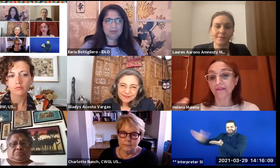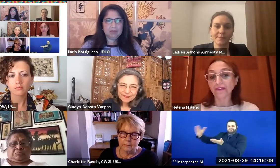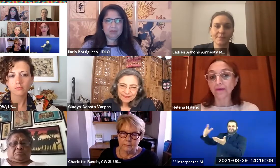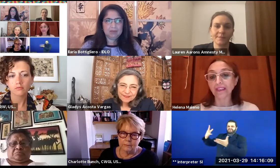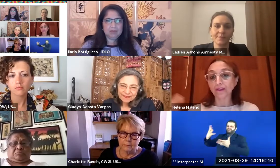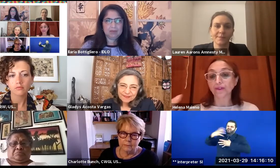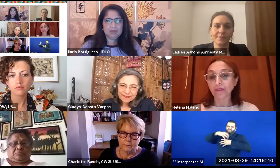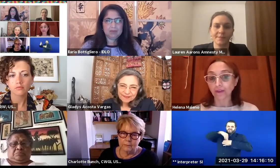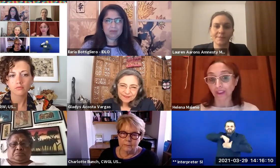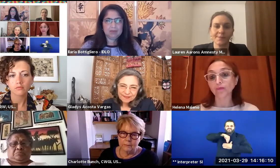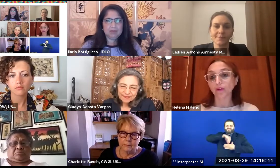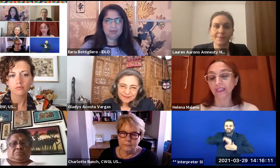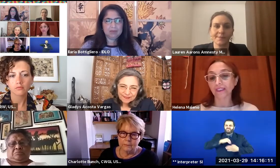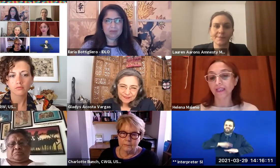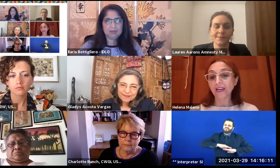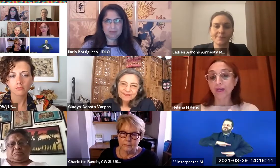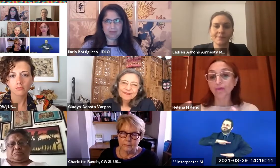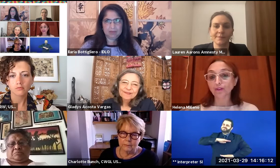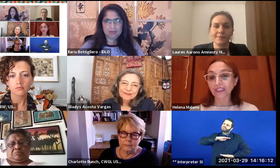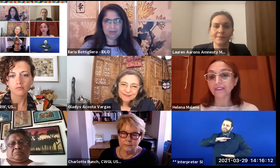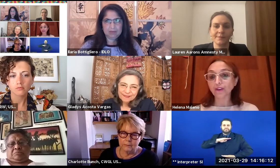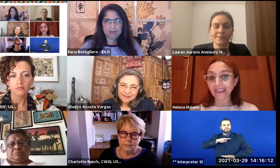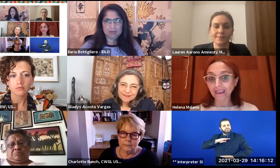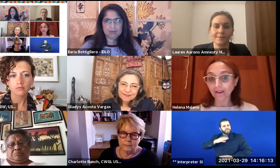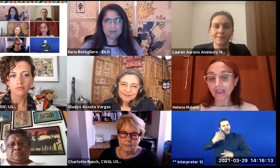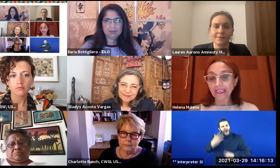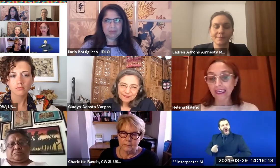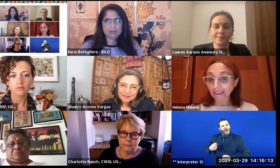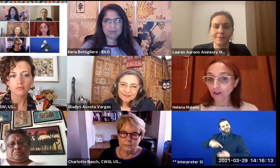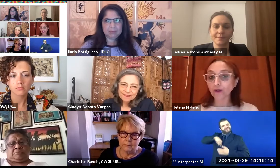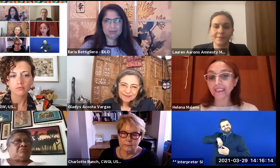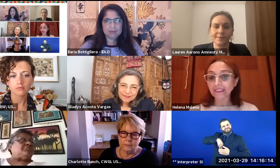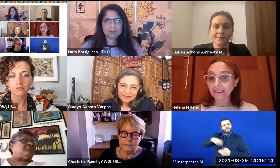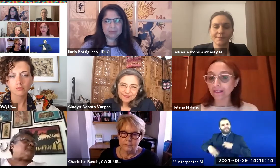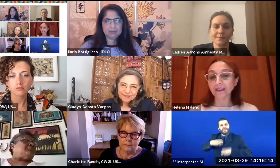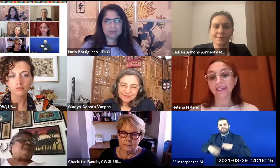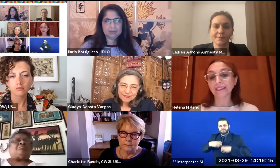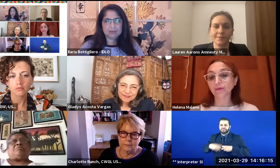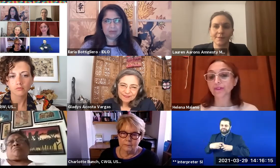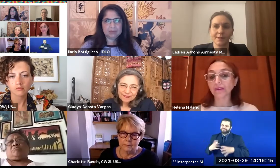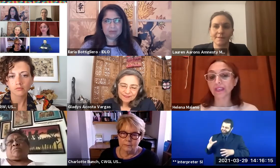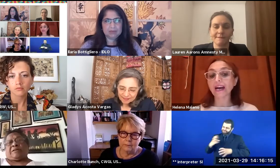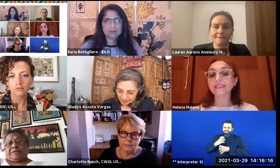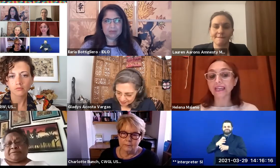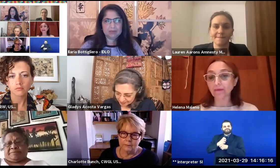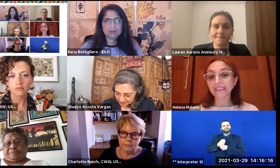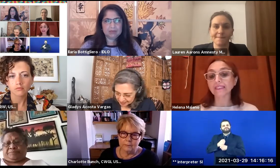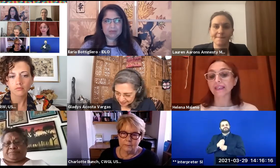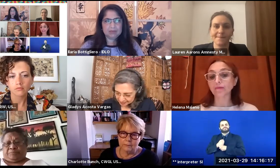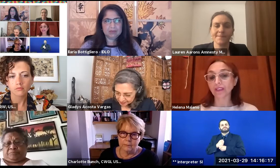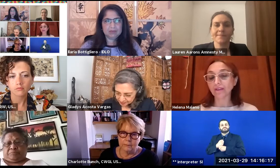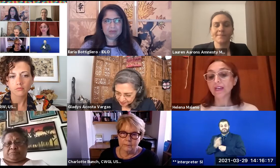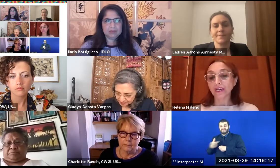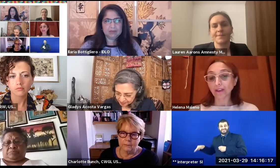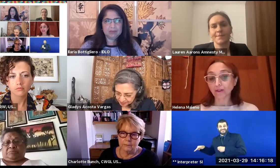por encima del sufrimiento de otras mujeres. Y por lo tanto creo que las jóvenes tienen la responsabilidad de abrir